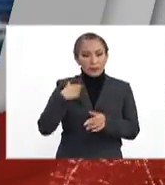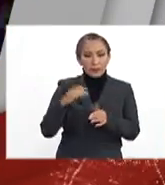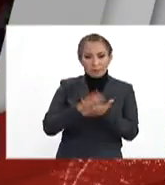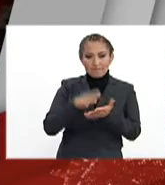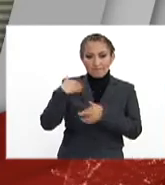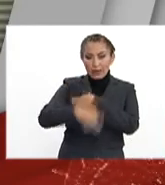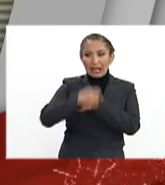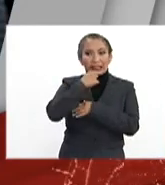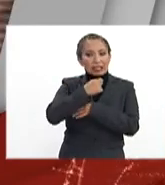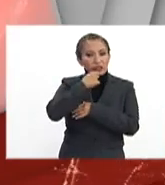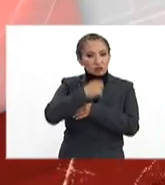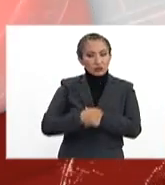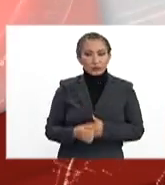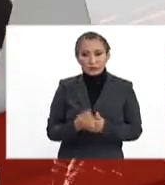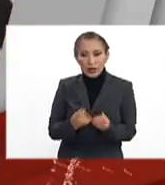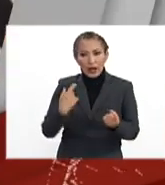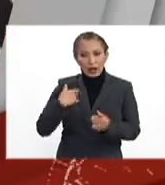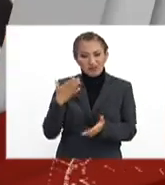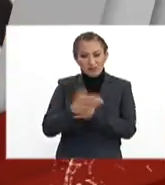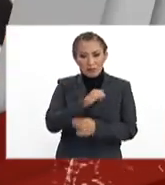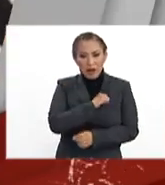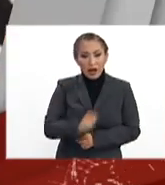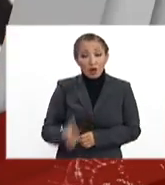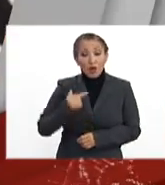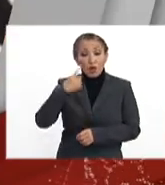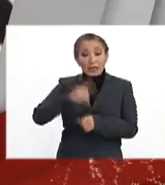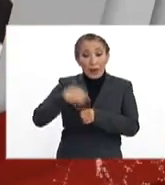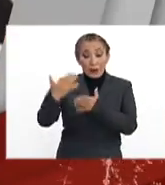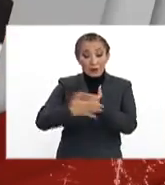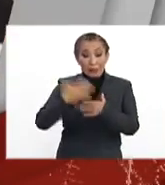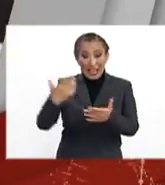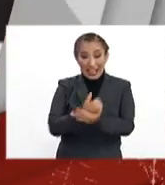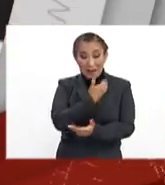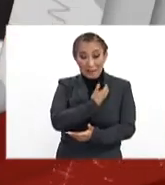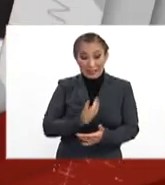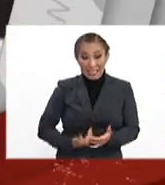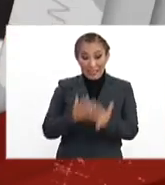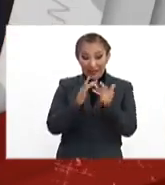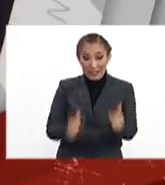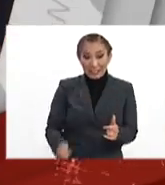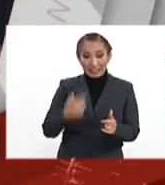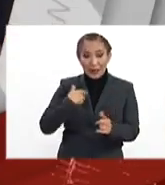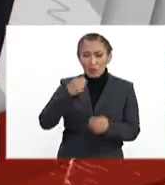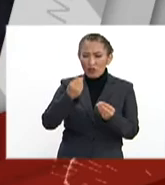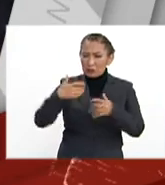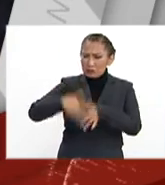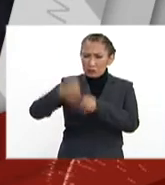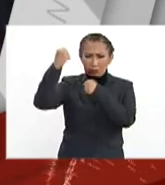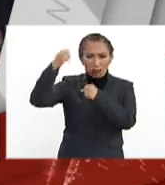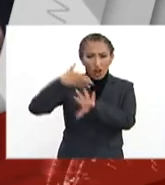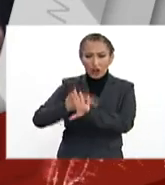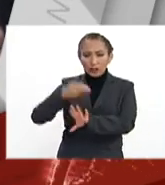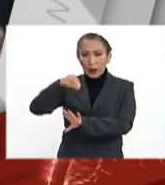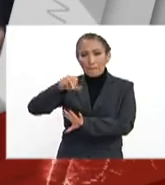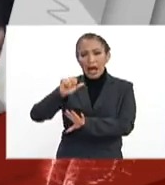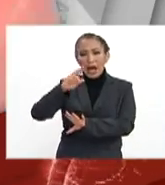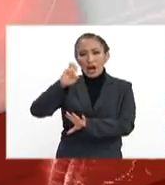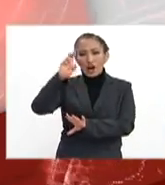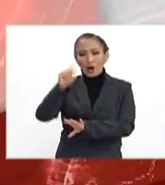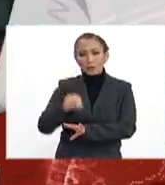a los menores de edad. A un día de ganar las elecciones presidenciales de Francia, miles protestan en contra de Emmanuel